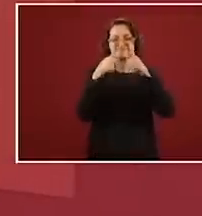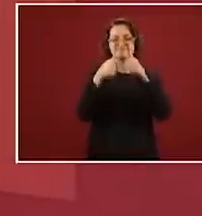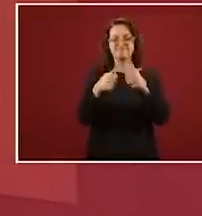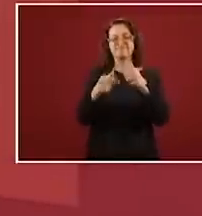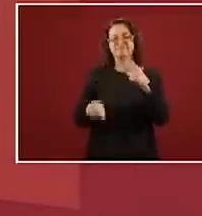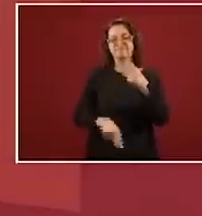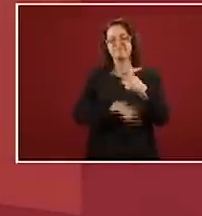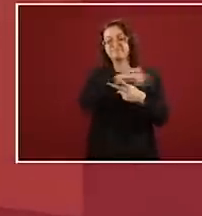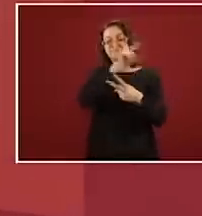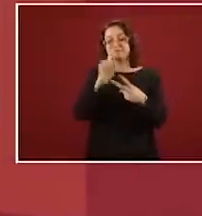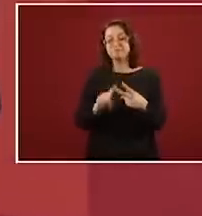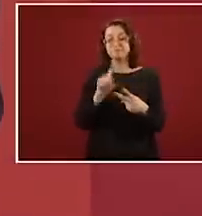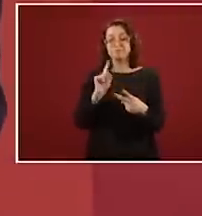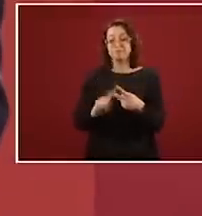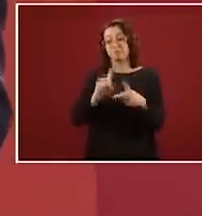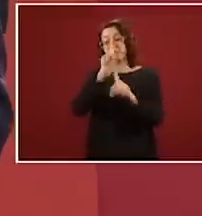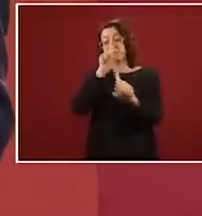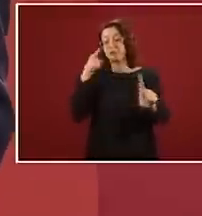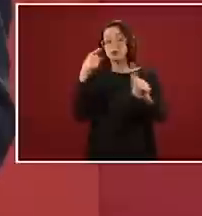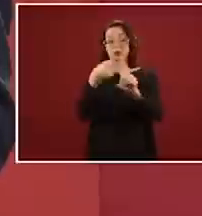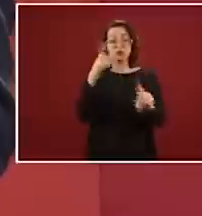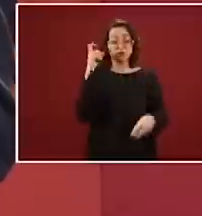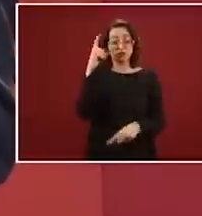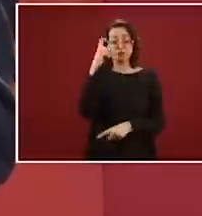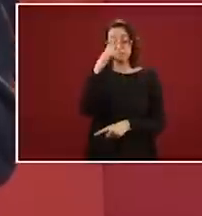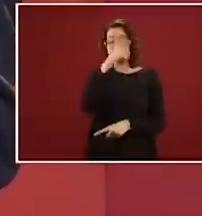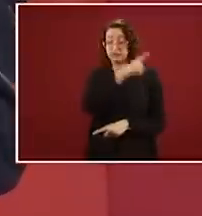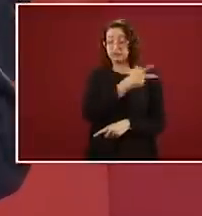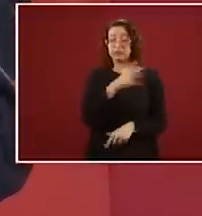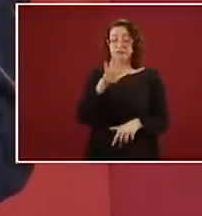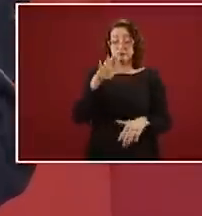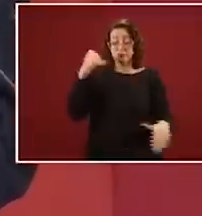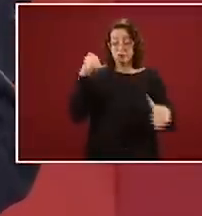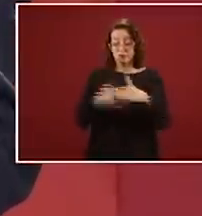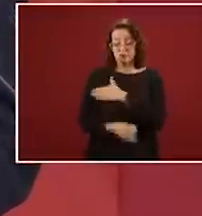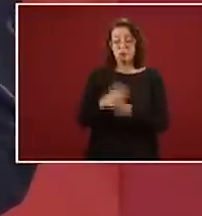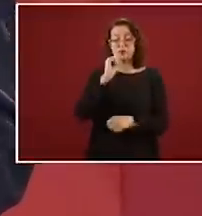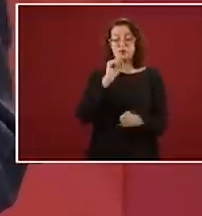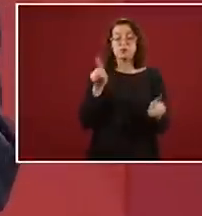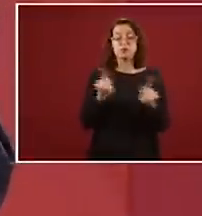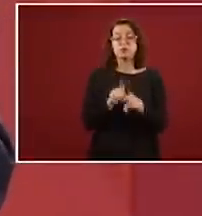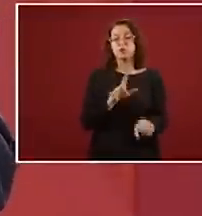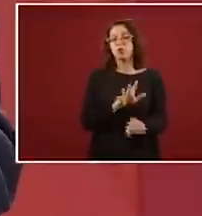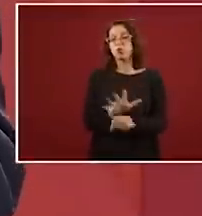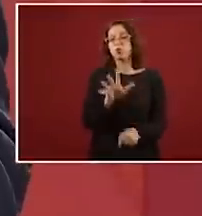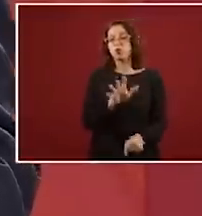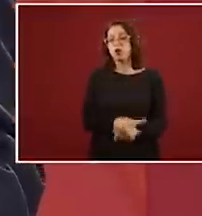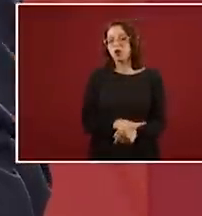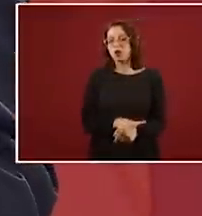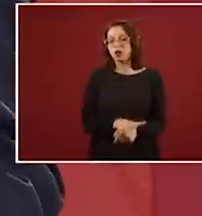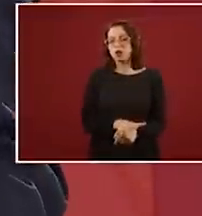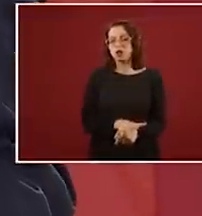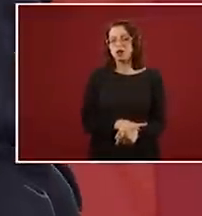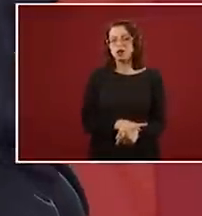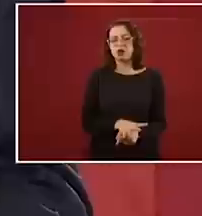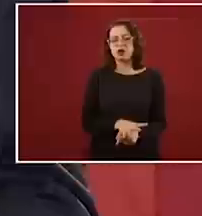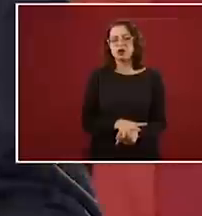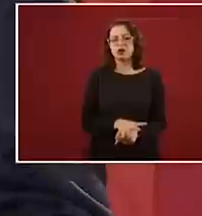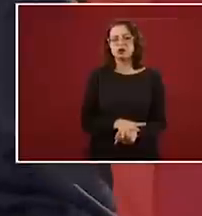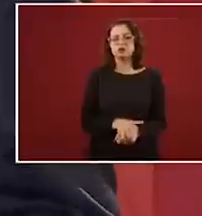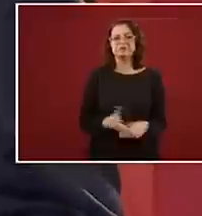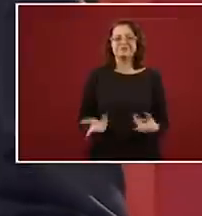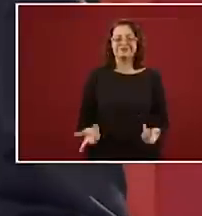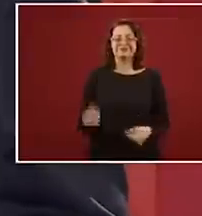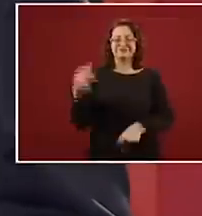otro desafío, por su complejidad, es el de garantizar la